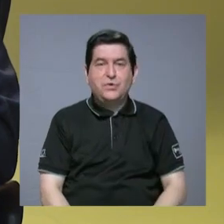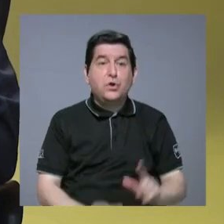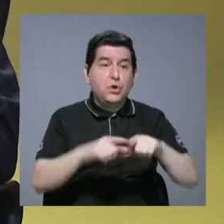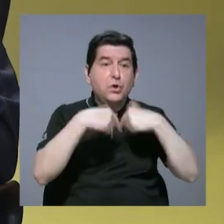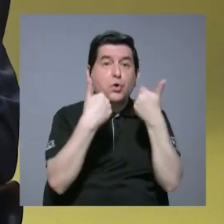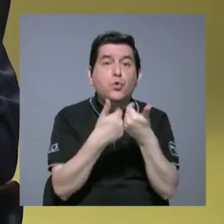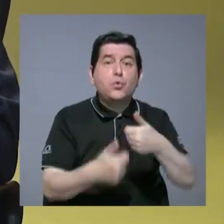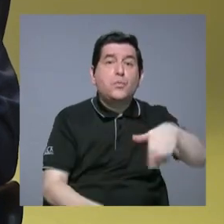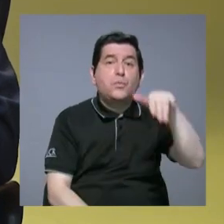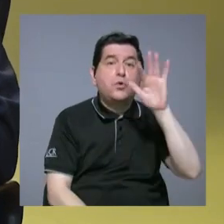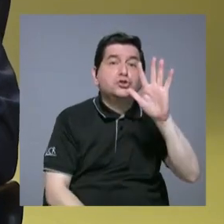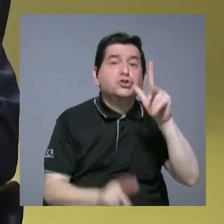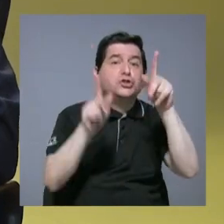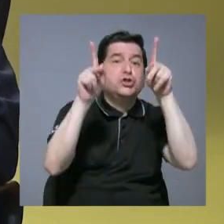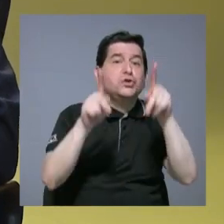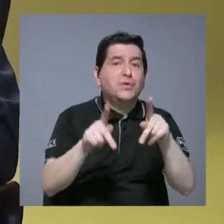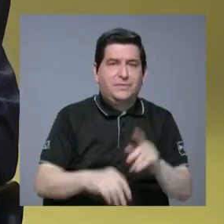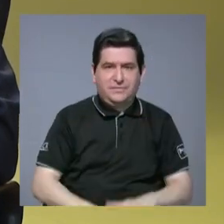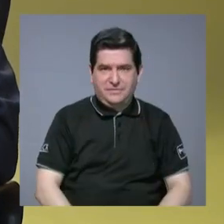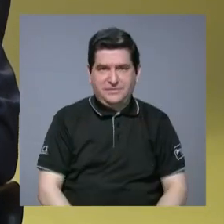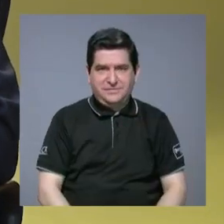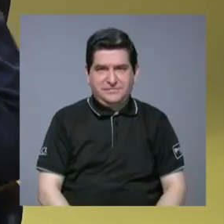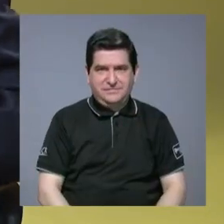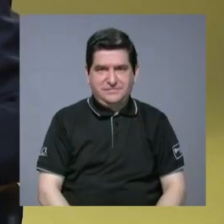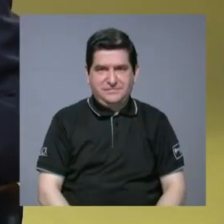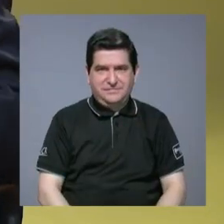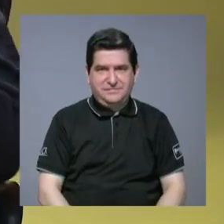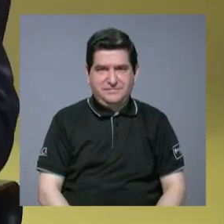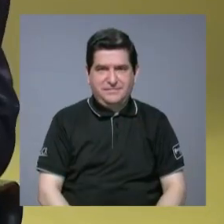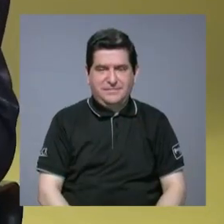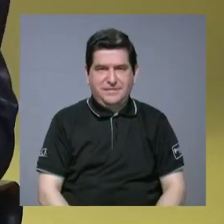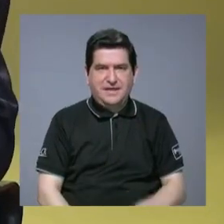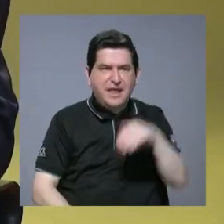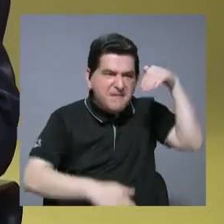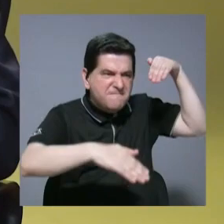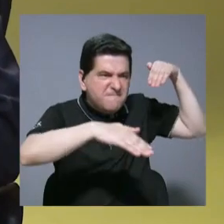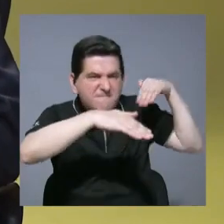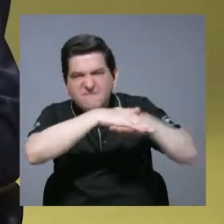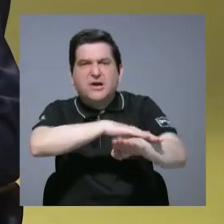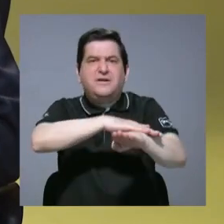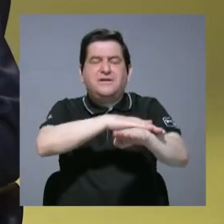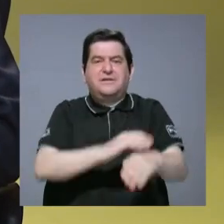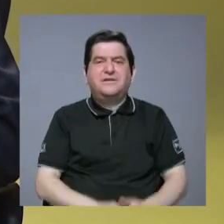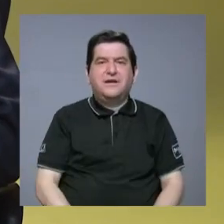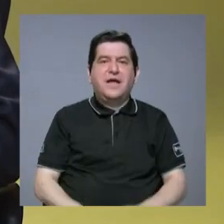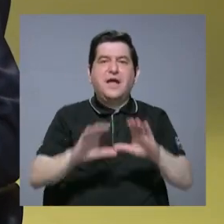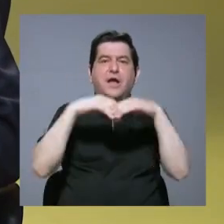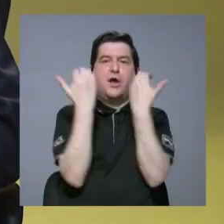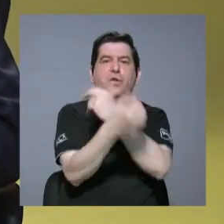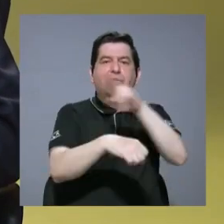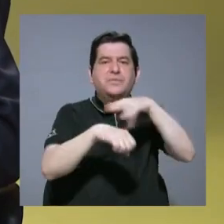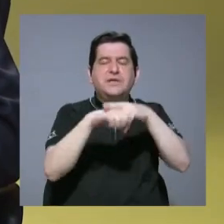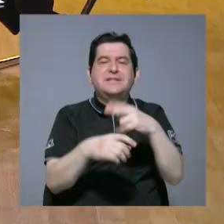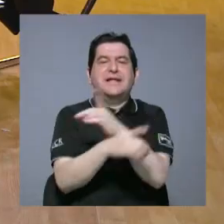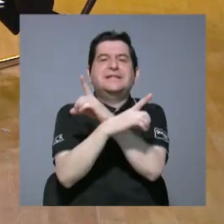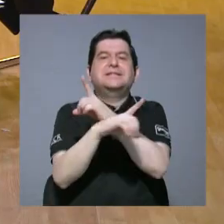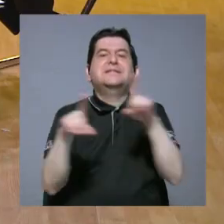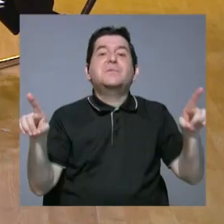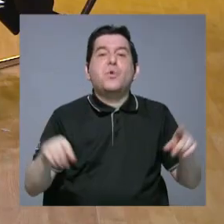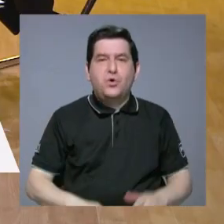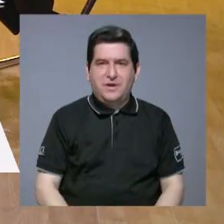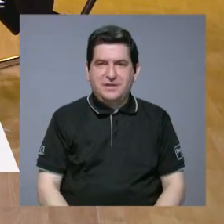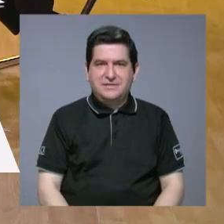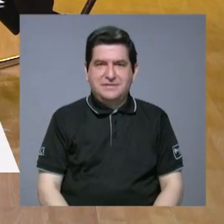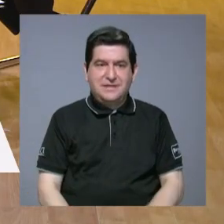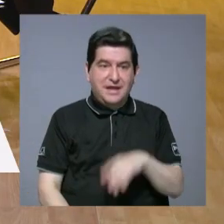grupo de 5 personas se introdujera en el Comité Nacional Demócrata, que